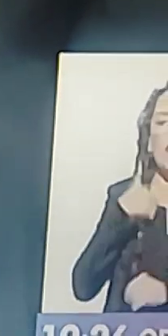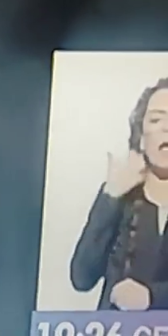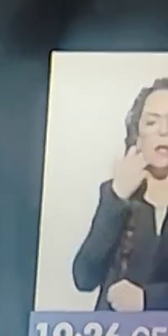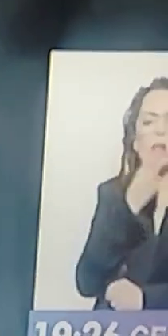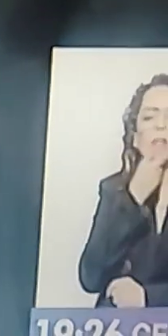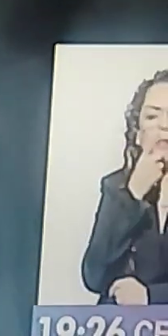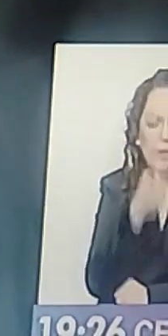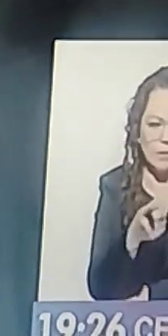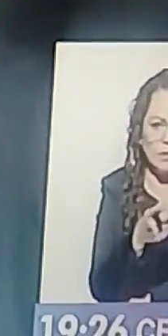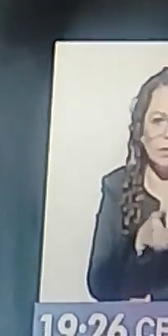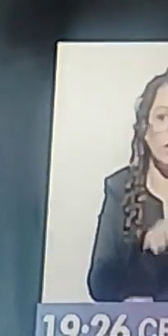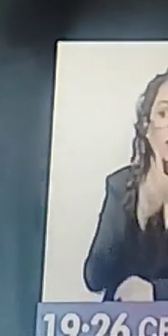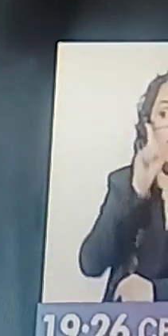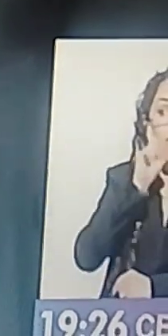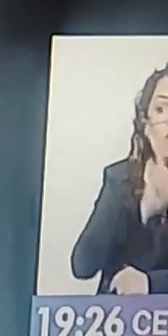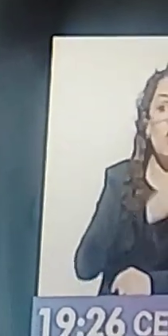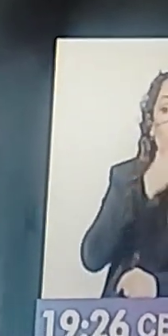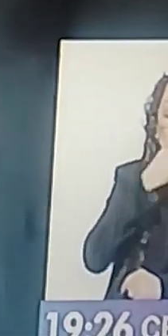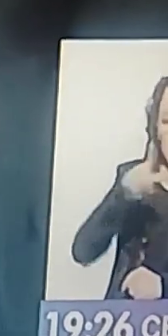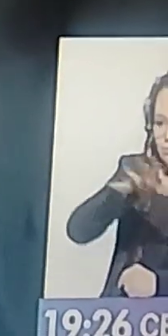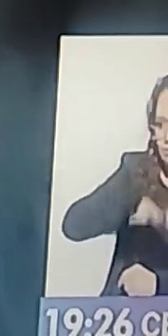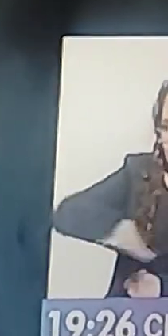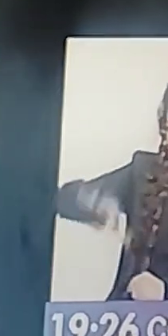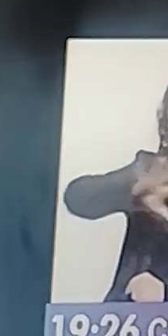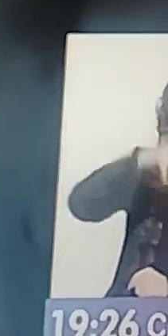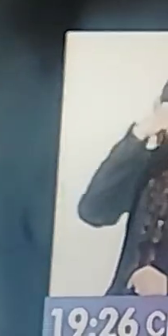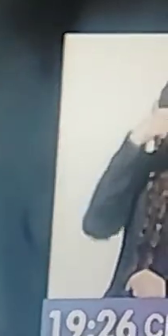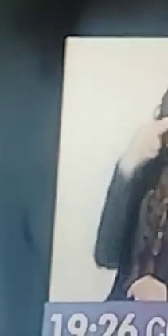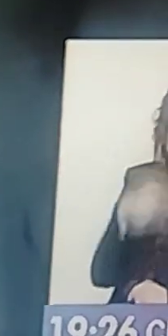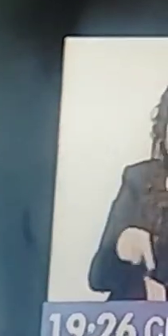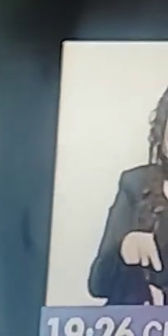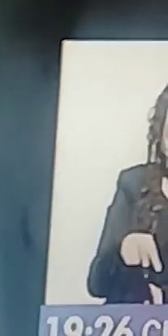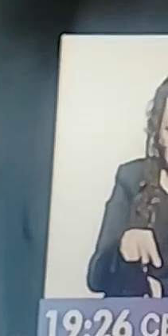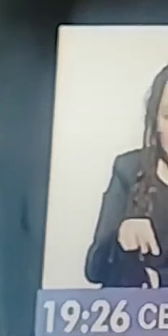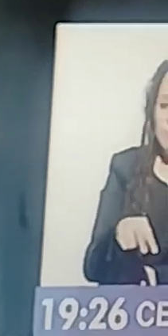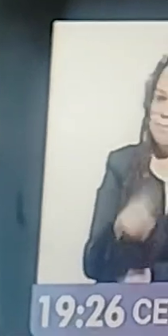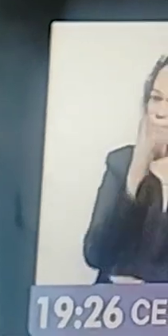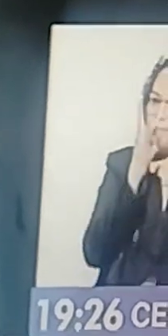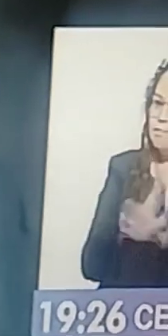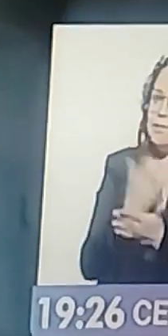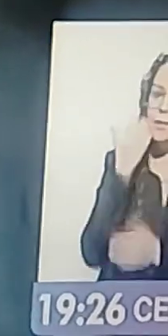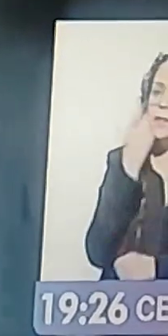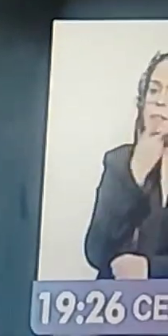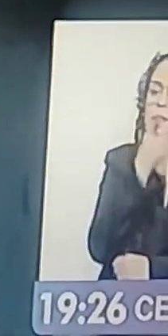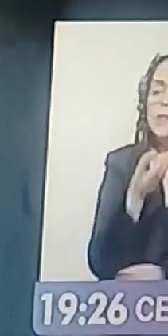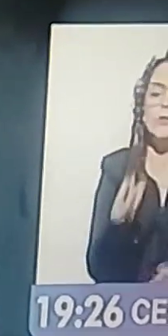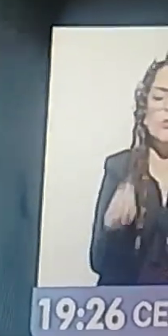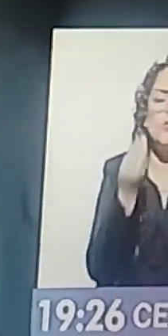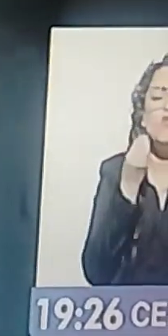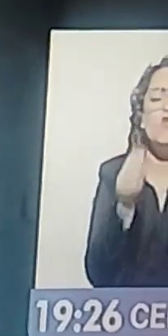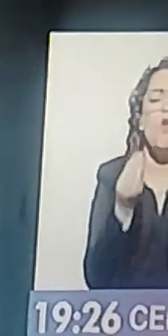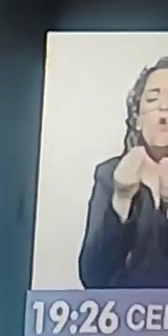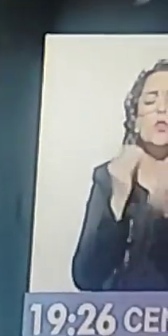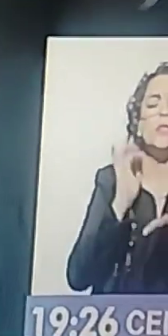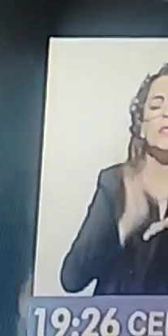a las mexicanas y mexicanos les digo, muchas gracias. Gracias de corazón.